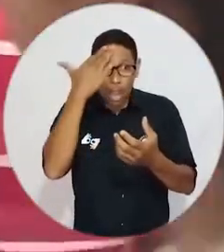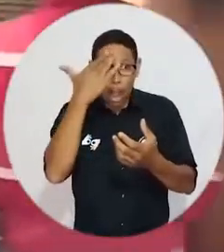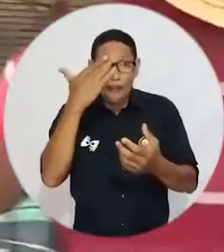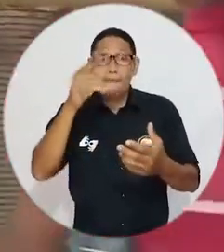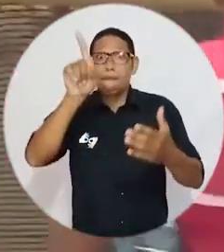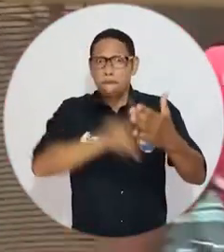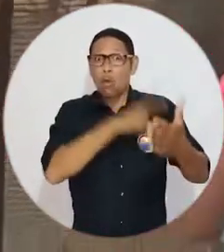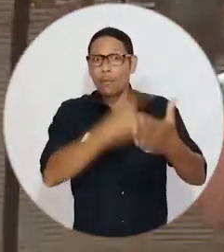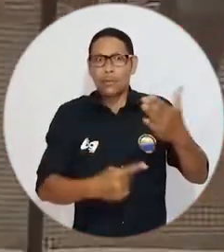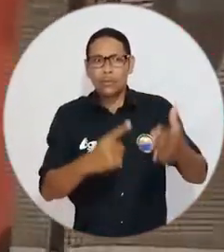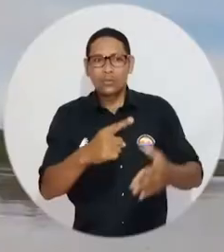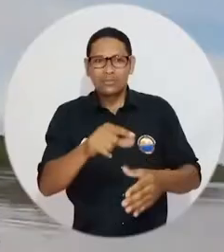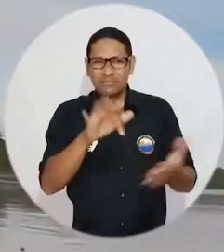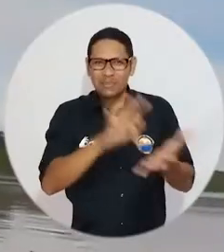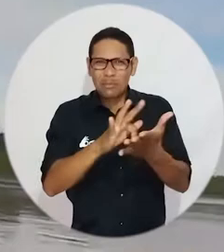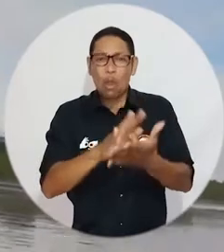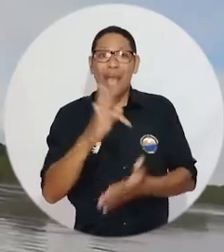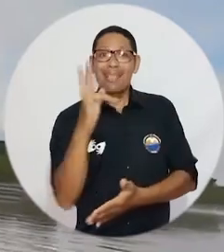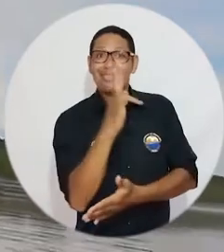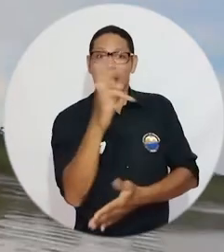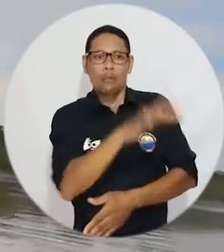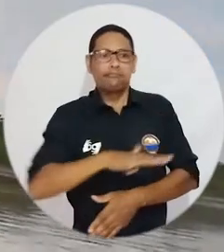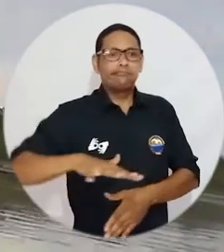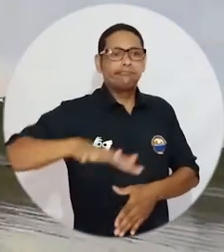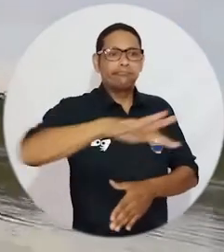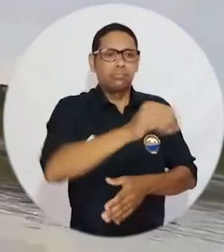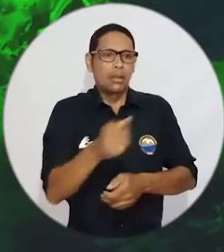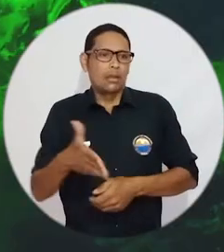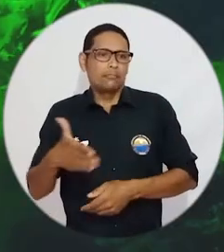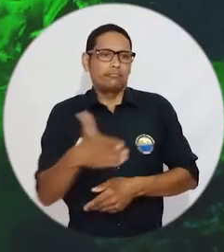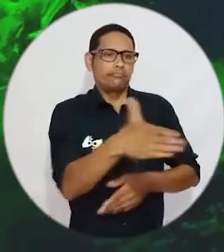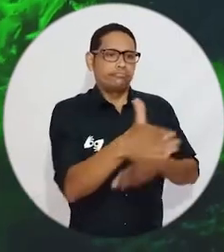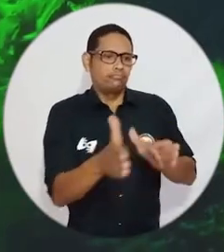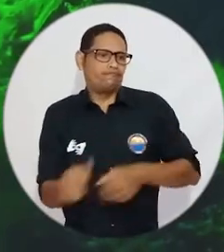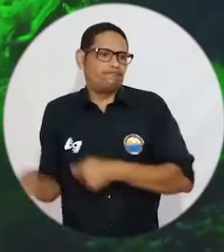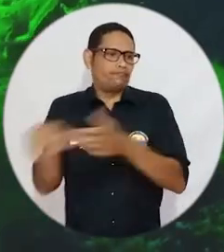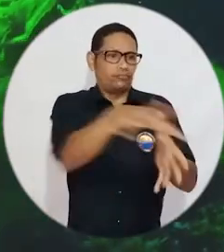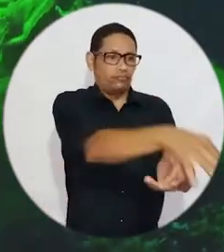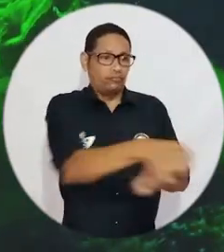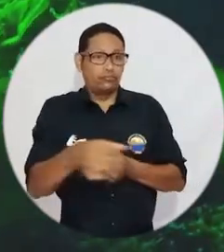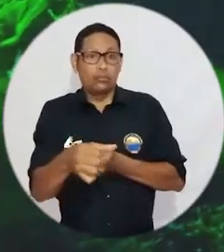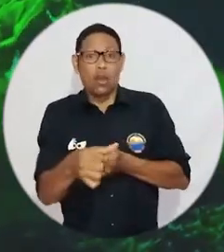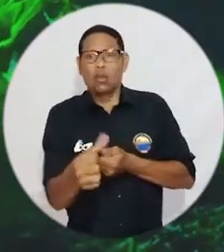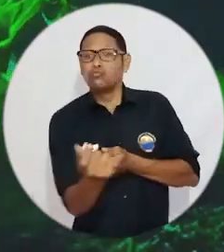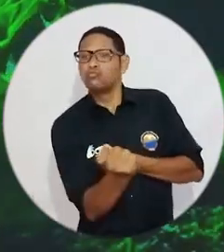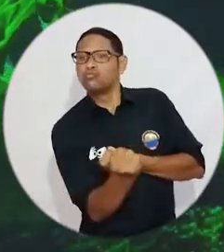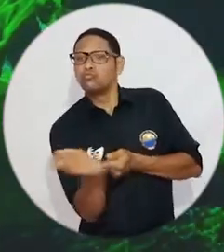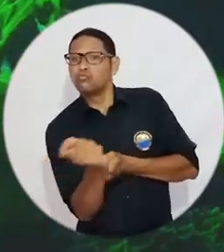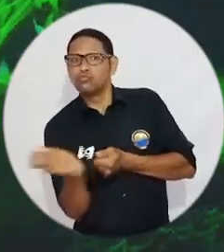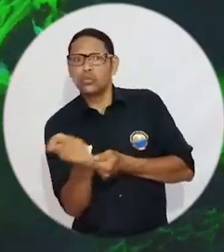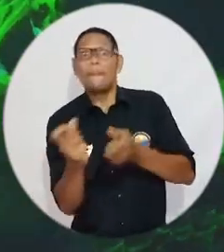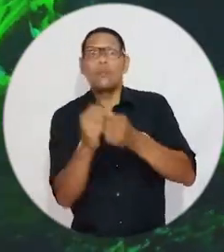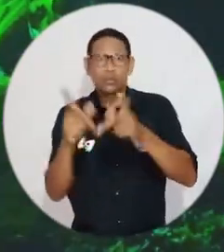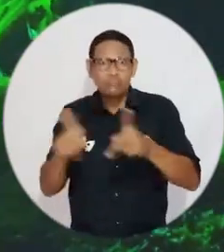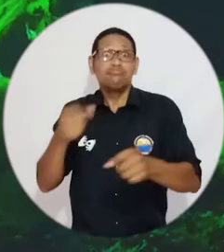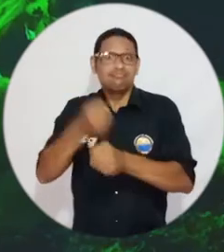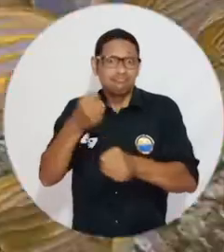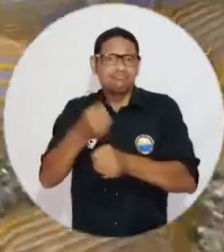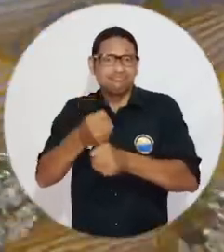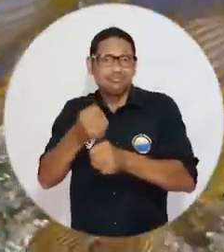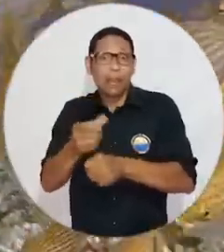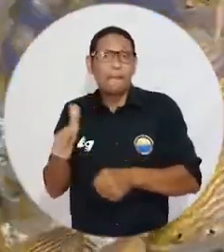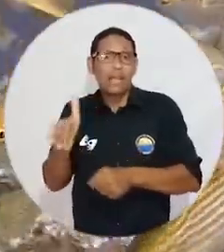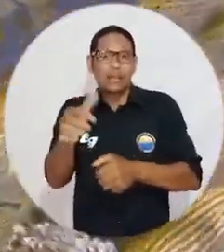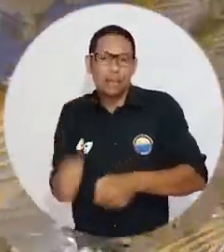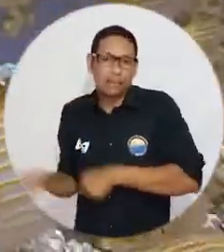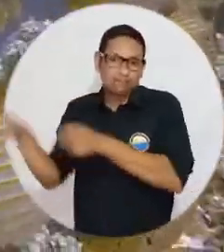está prohibida la pesca en el área protegida del Parque Nacional Natural Tayrona, hay un área marina adyacente que sustenta una gran cantidad de